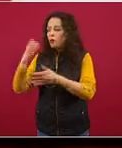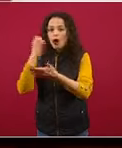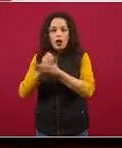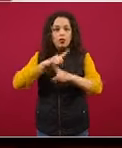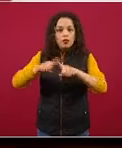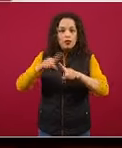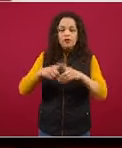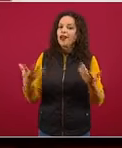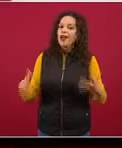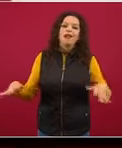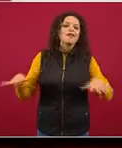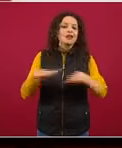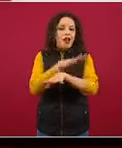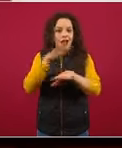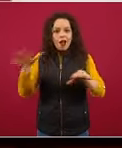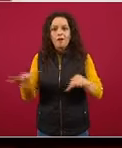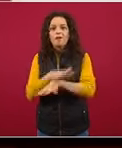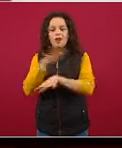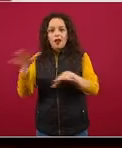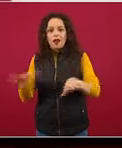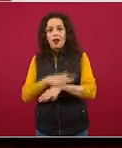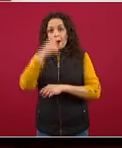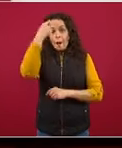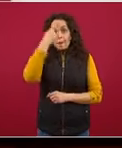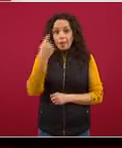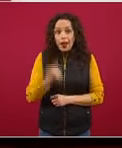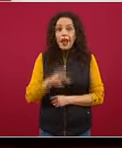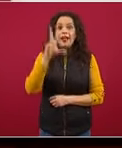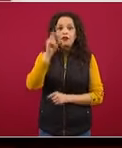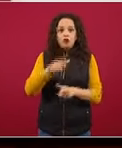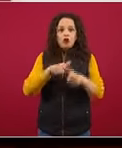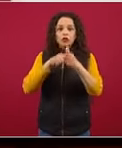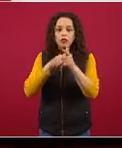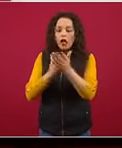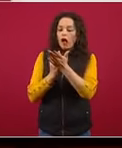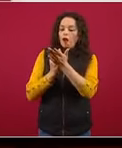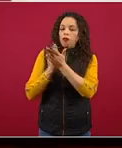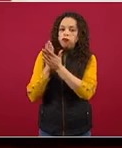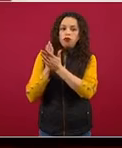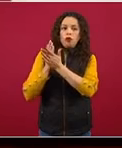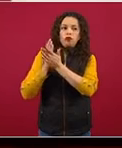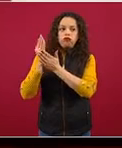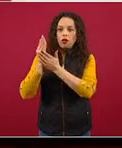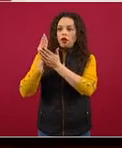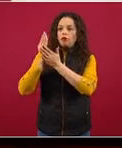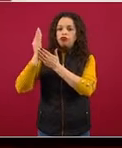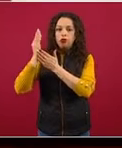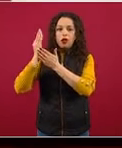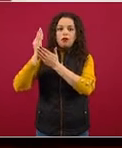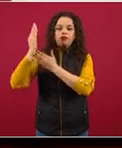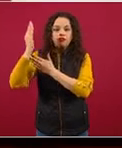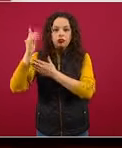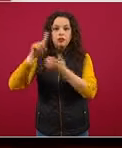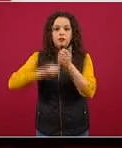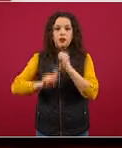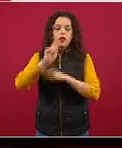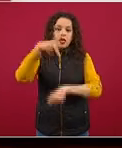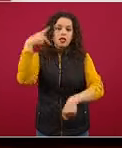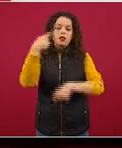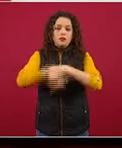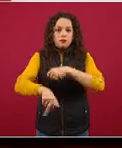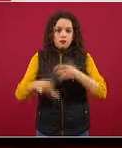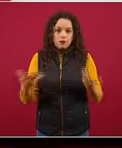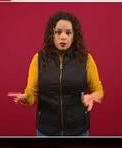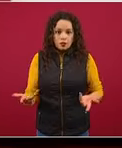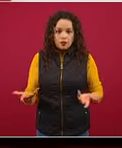seguir incrementando en la calificación o en la estimación del riesgo epidémico